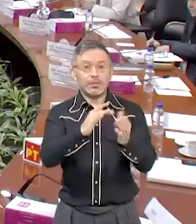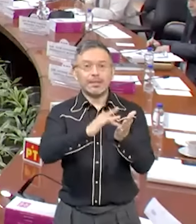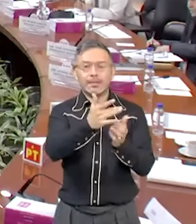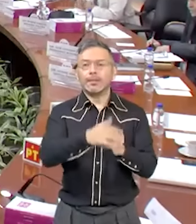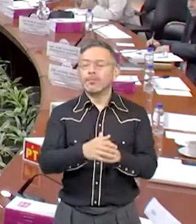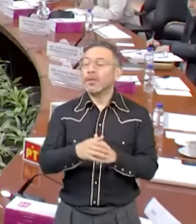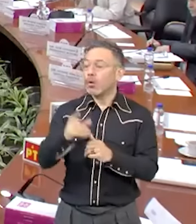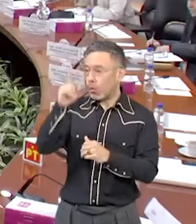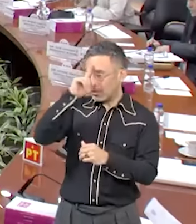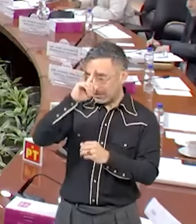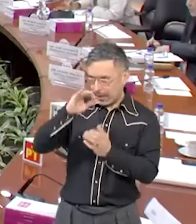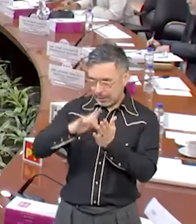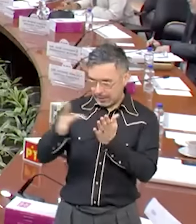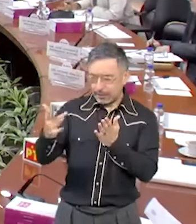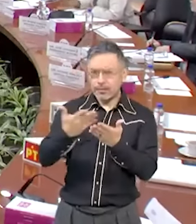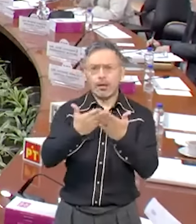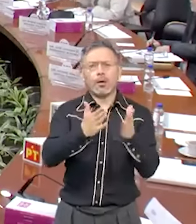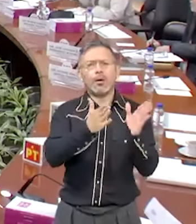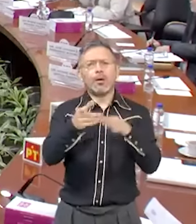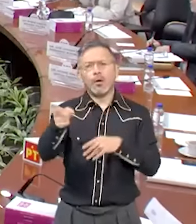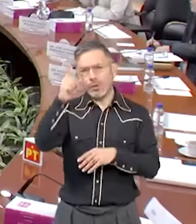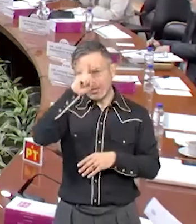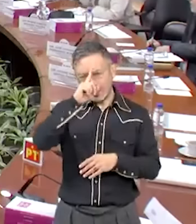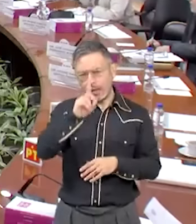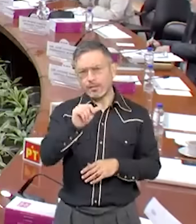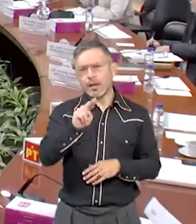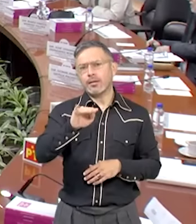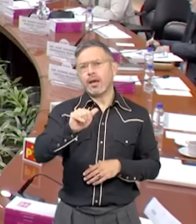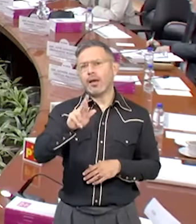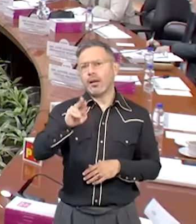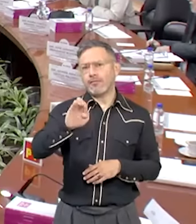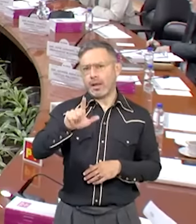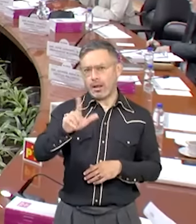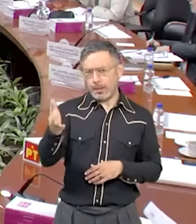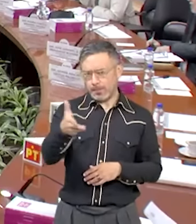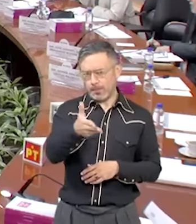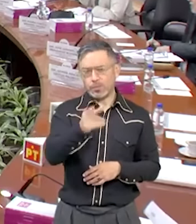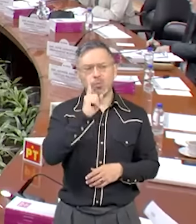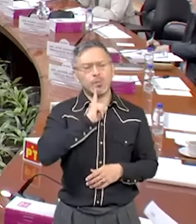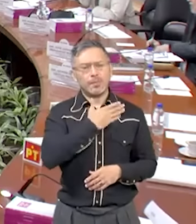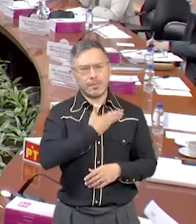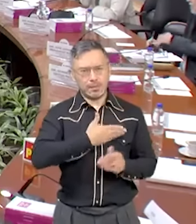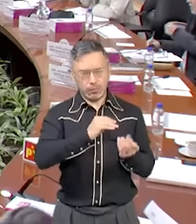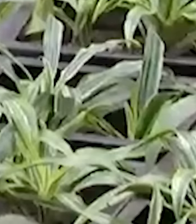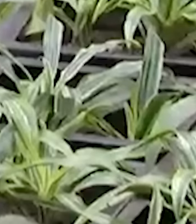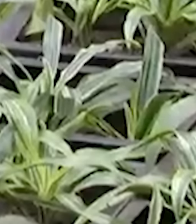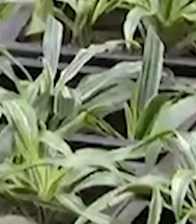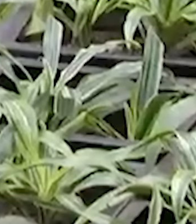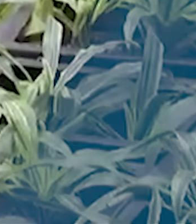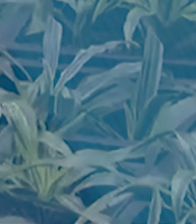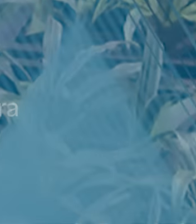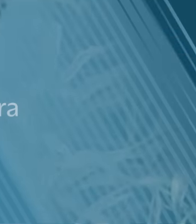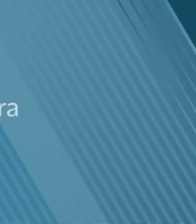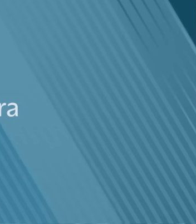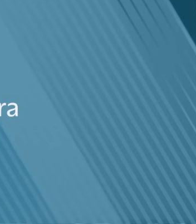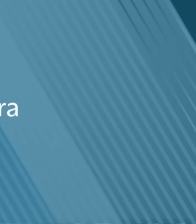sean ciudadanos independientes e imparciales quienes estén a cargo de la recepción y conteo de votos el día de la elección. En